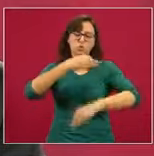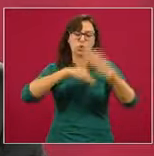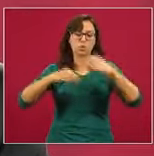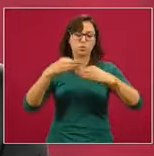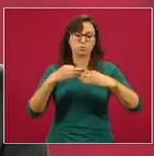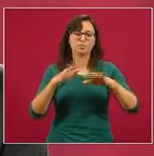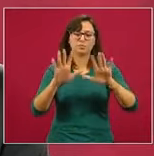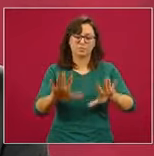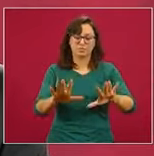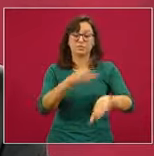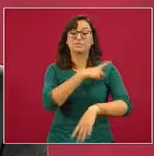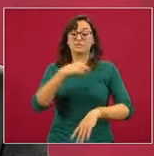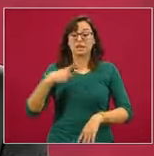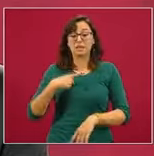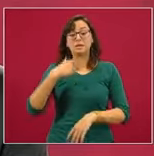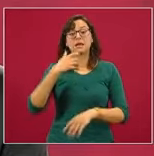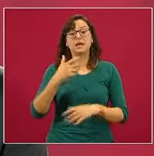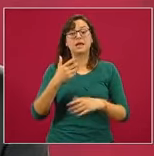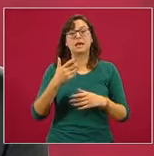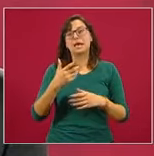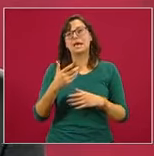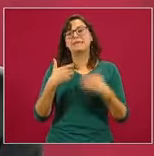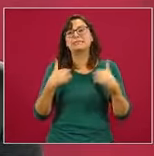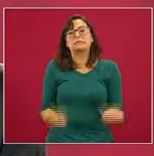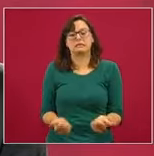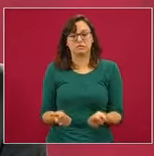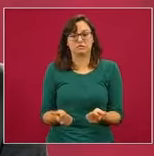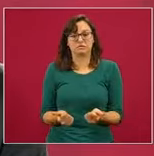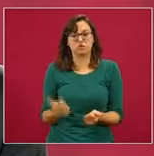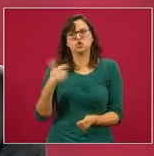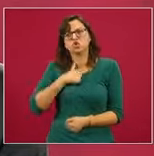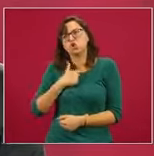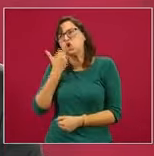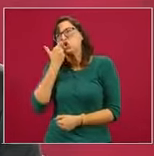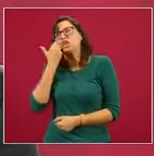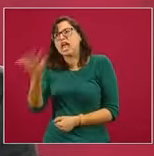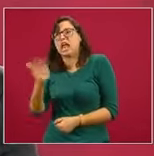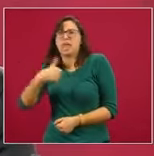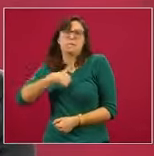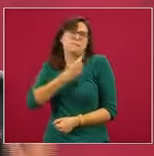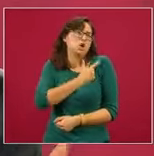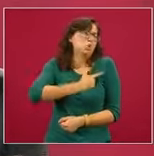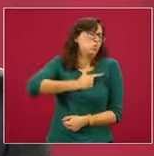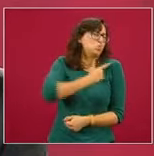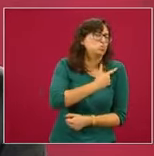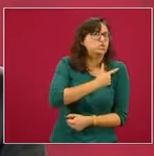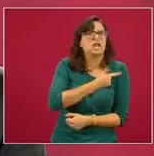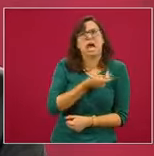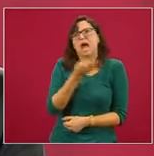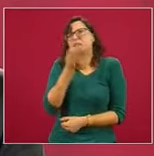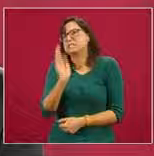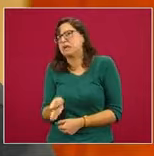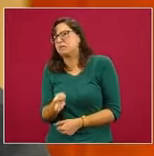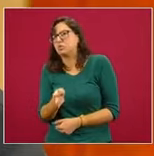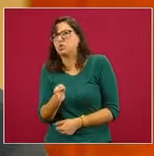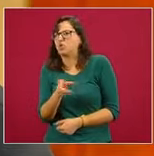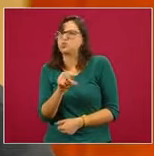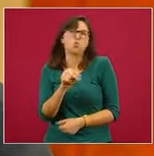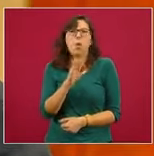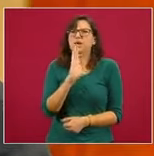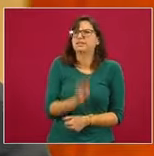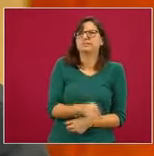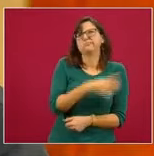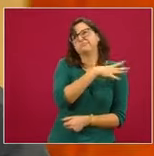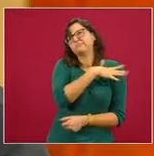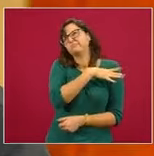que aquí no se trata de deseos o preferencias o caprichos y que se vete o se acepte anticipadamente ningún producto,